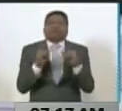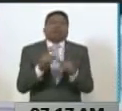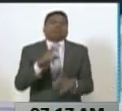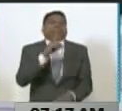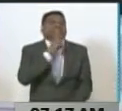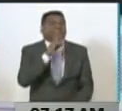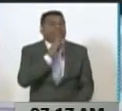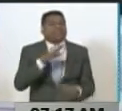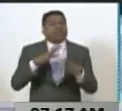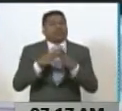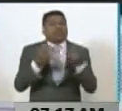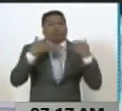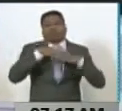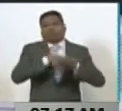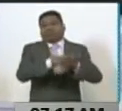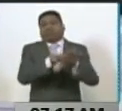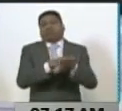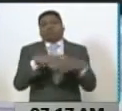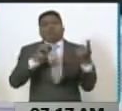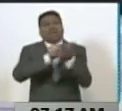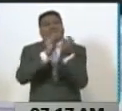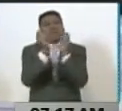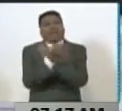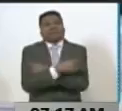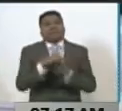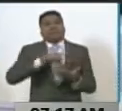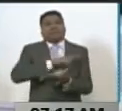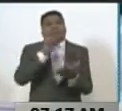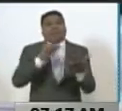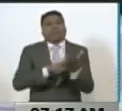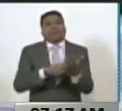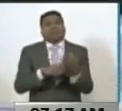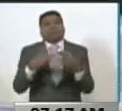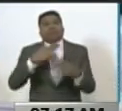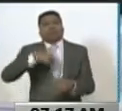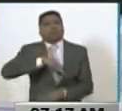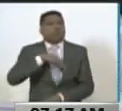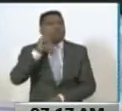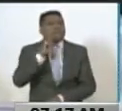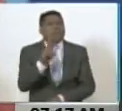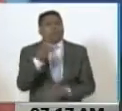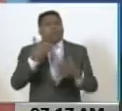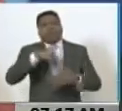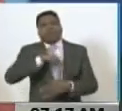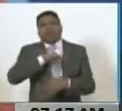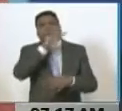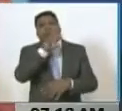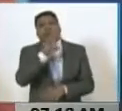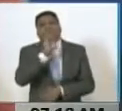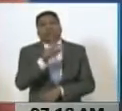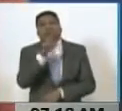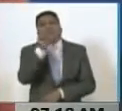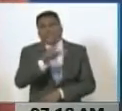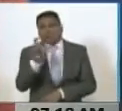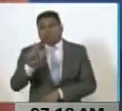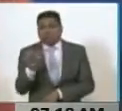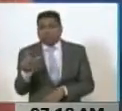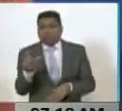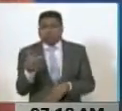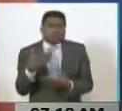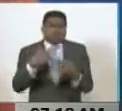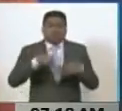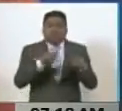asistencial, sino en la transformación de la forma en la que vemos a nuestros animales, entender que son seres vivos,